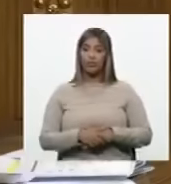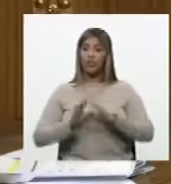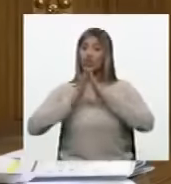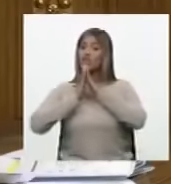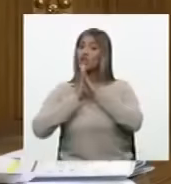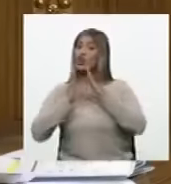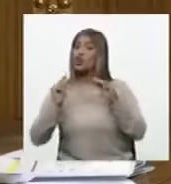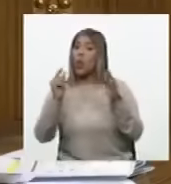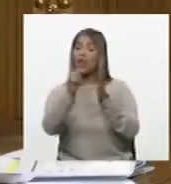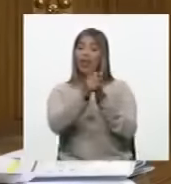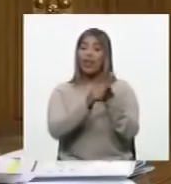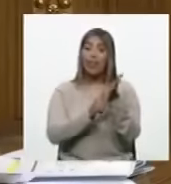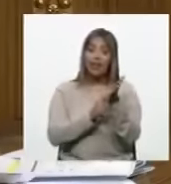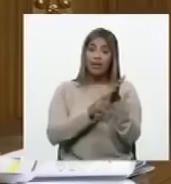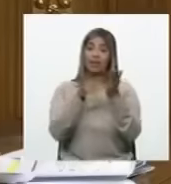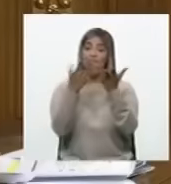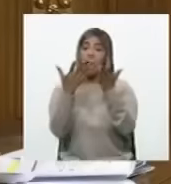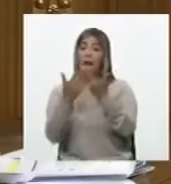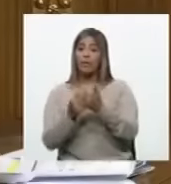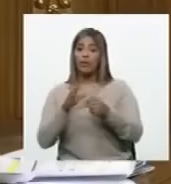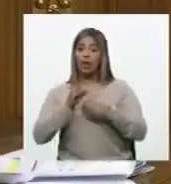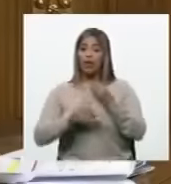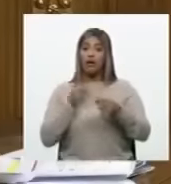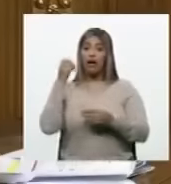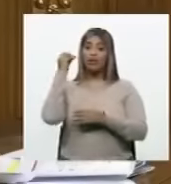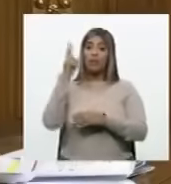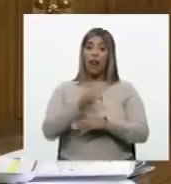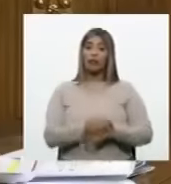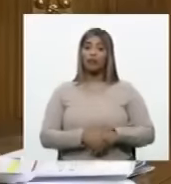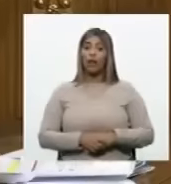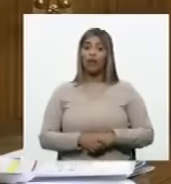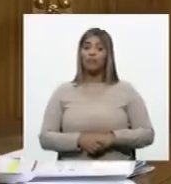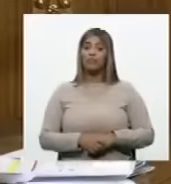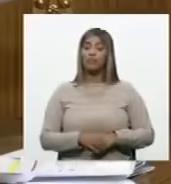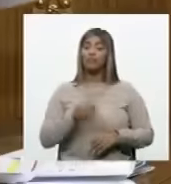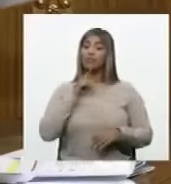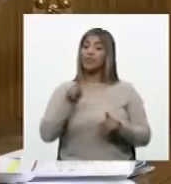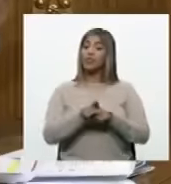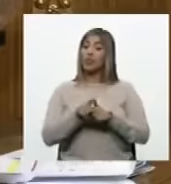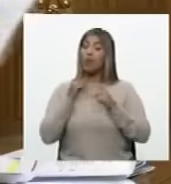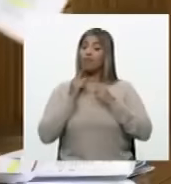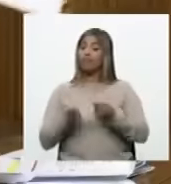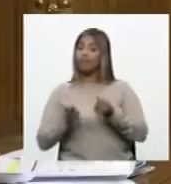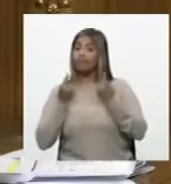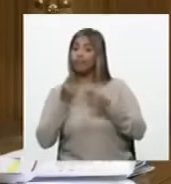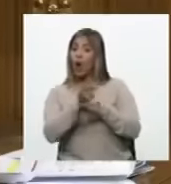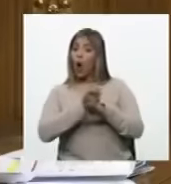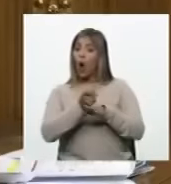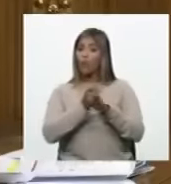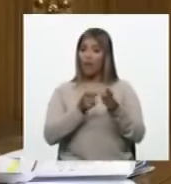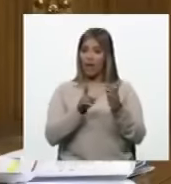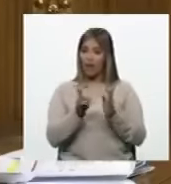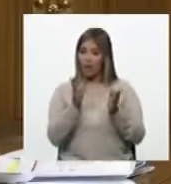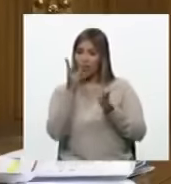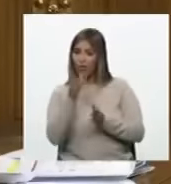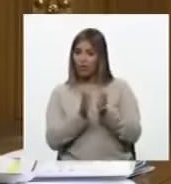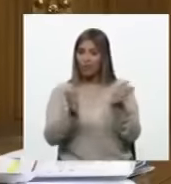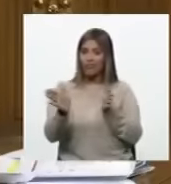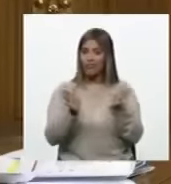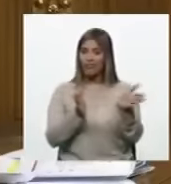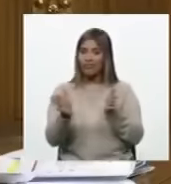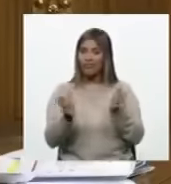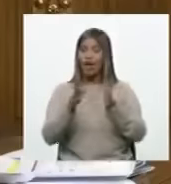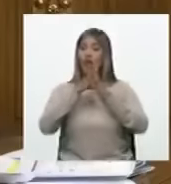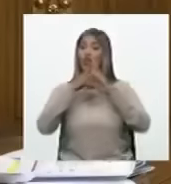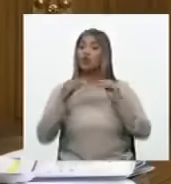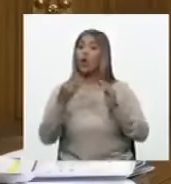todas las listas de las juntas administradoras creadas por la Asamblea Nacional en desacato y el gobierno paralelo. Todas acá,